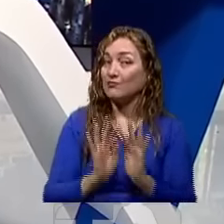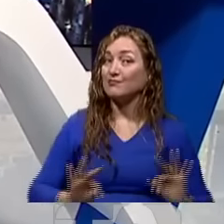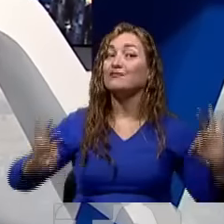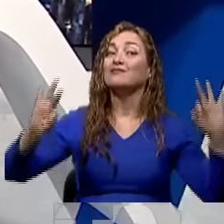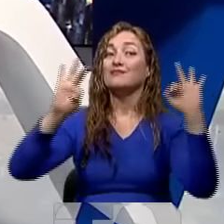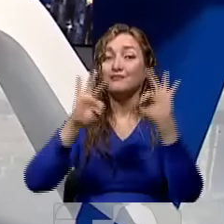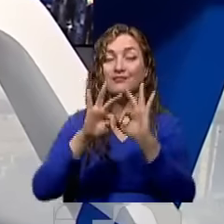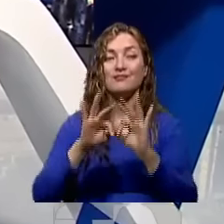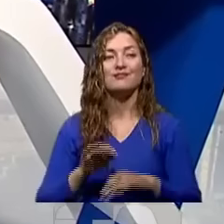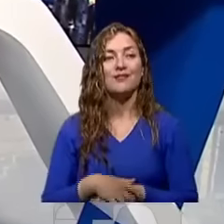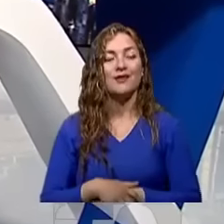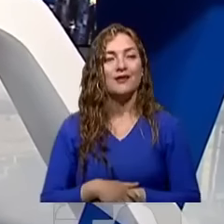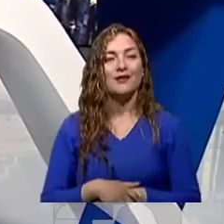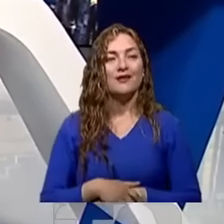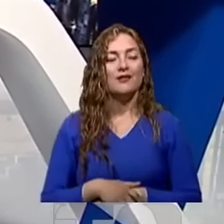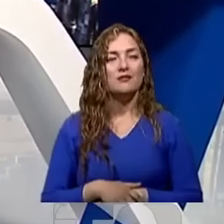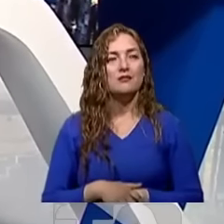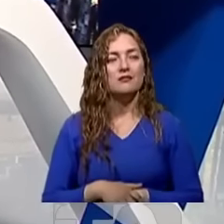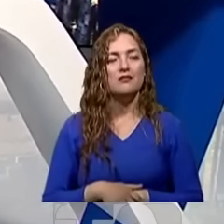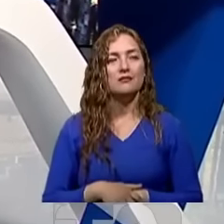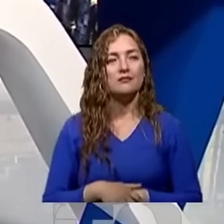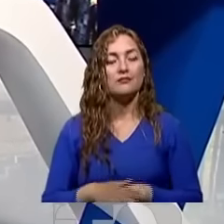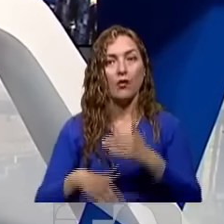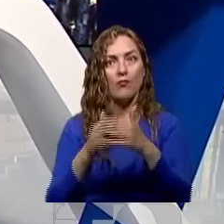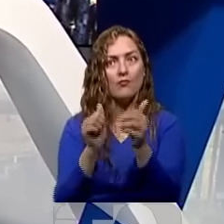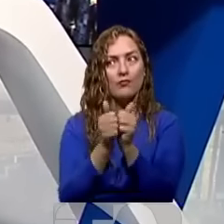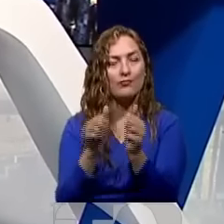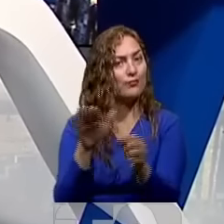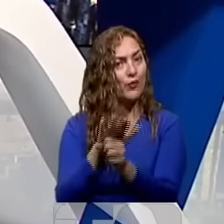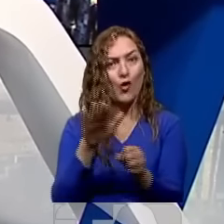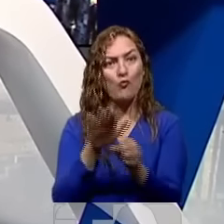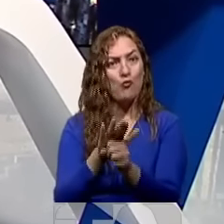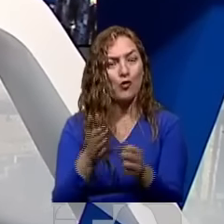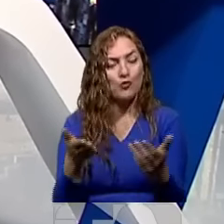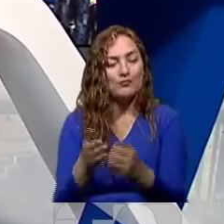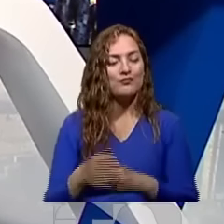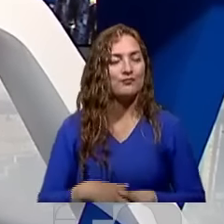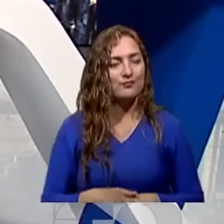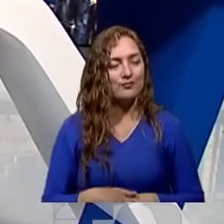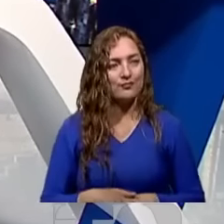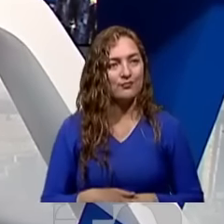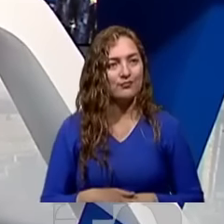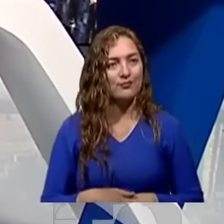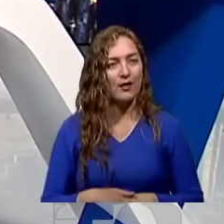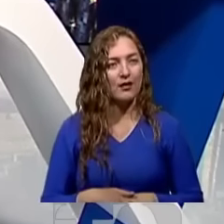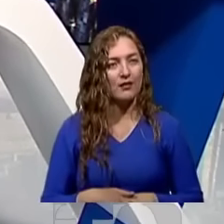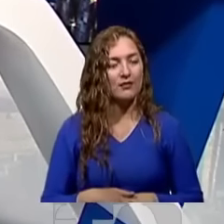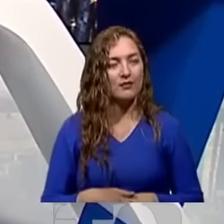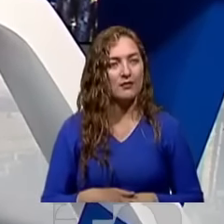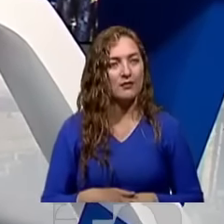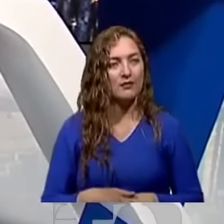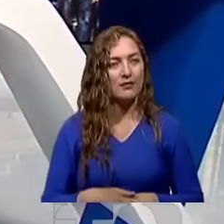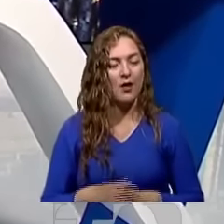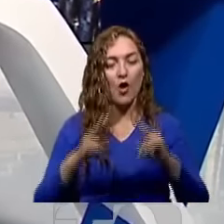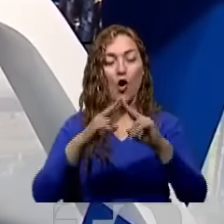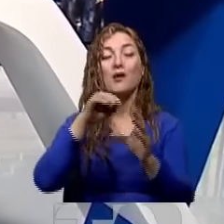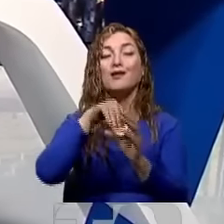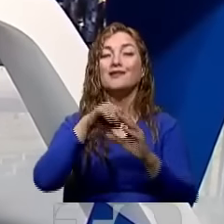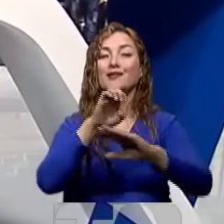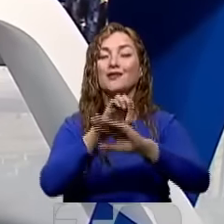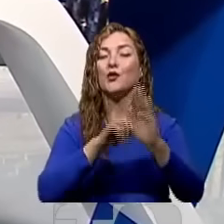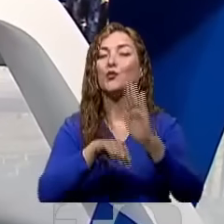que hemos dado cabida a todos los deportes, a todas las disciplinas, inclusive muchas de los que están recién conociéndose en el país. Así pero es.